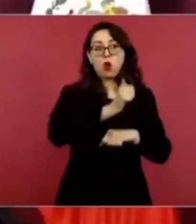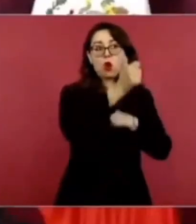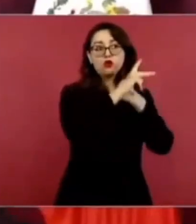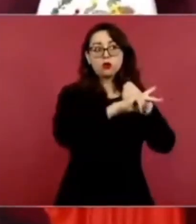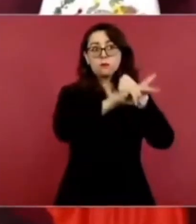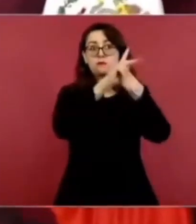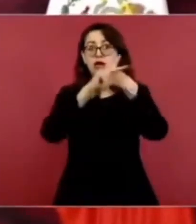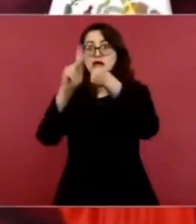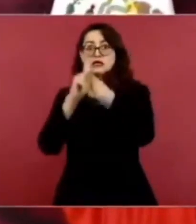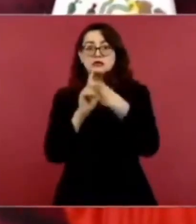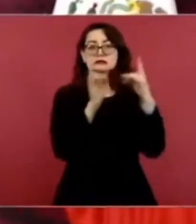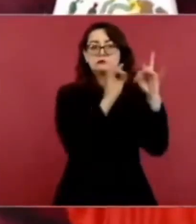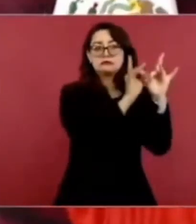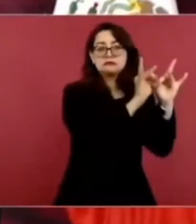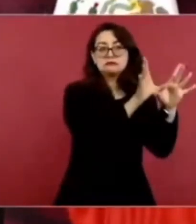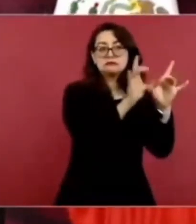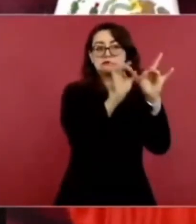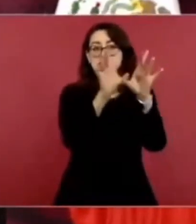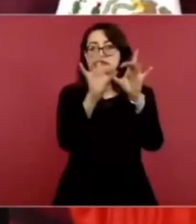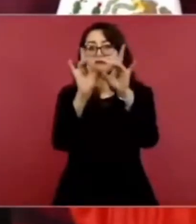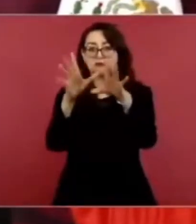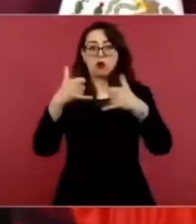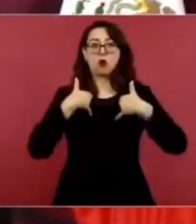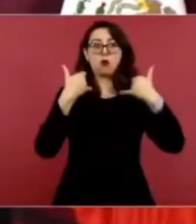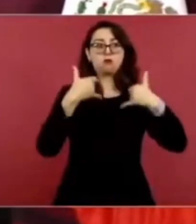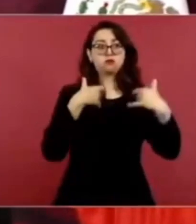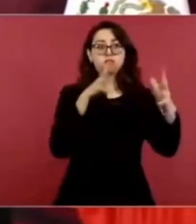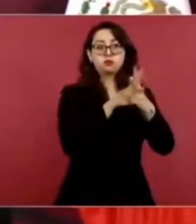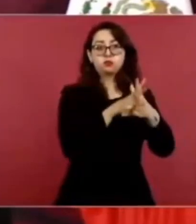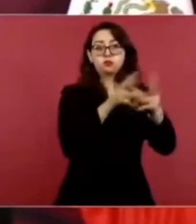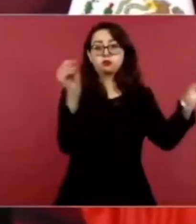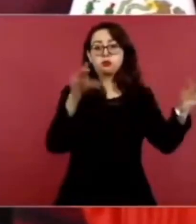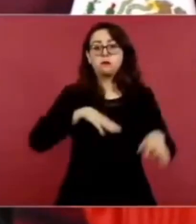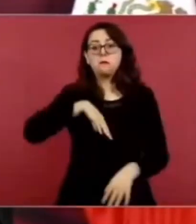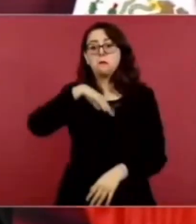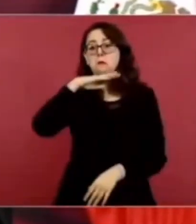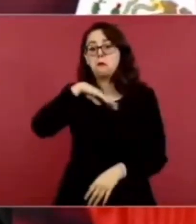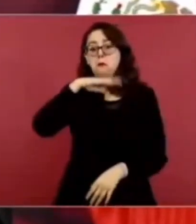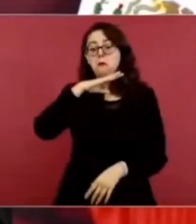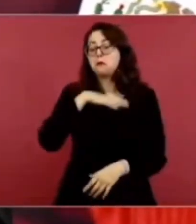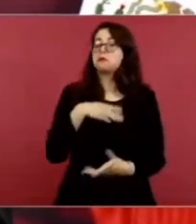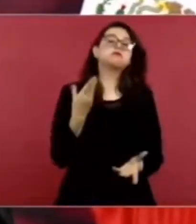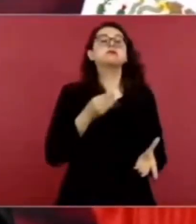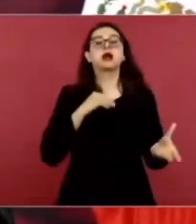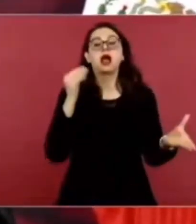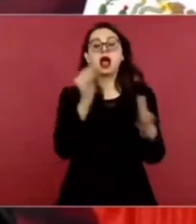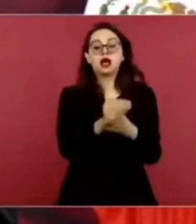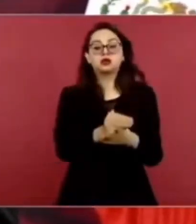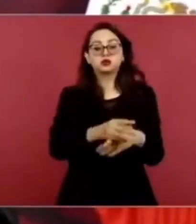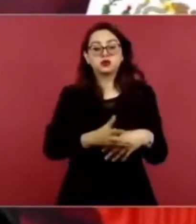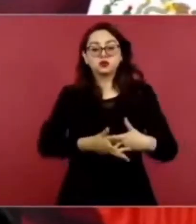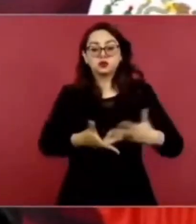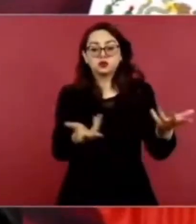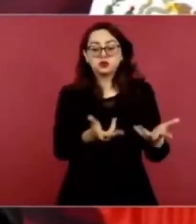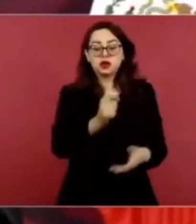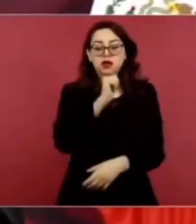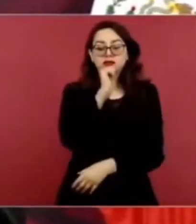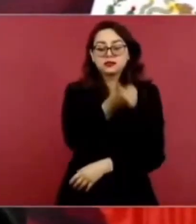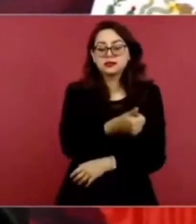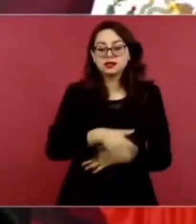al señor Cerón, que aún con el conflicto